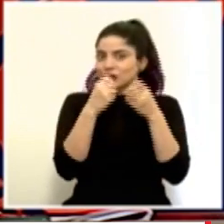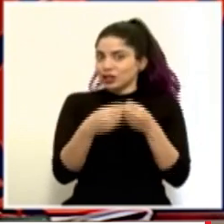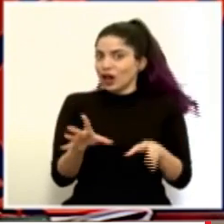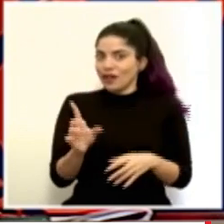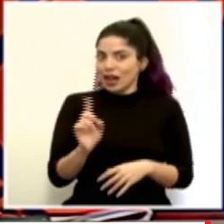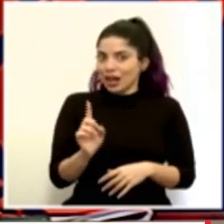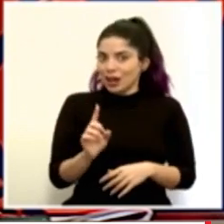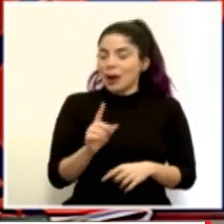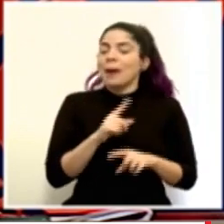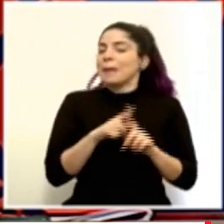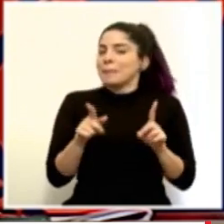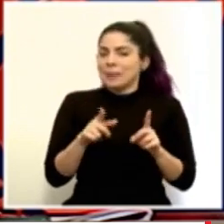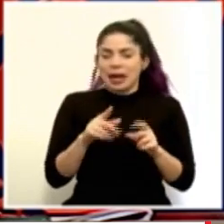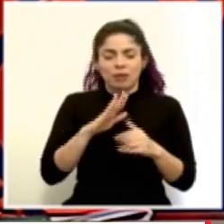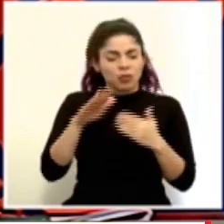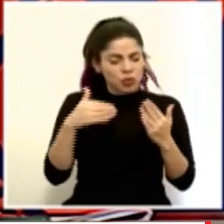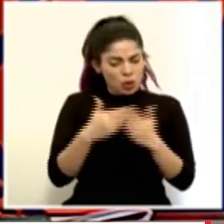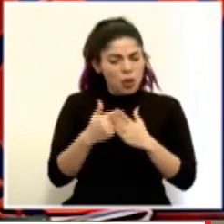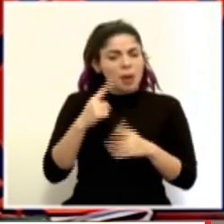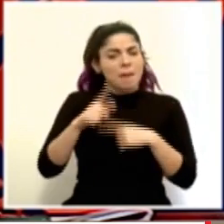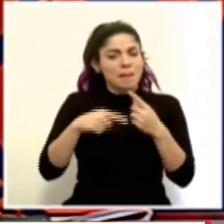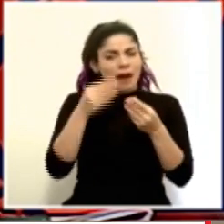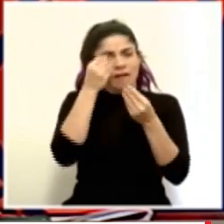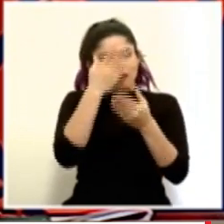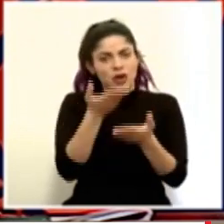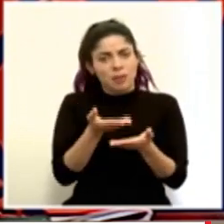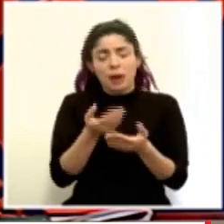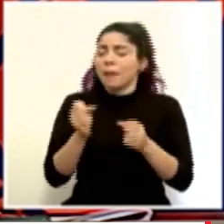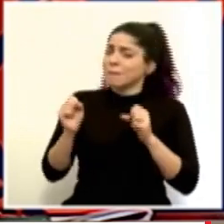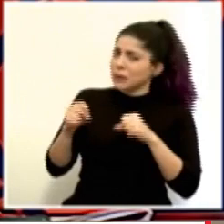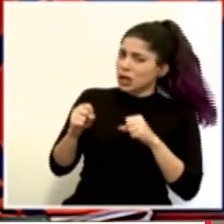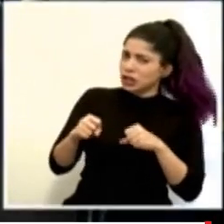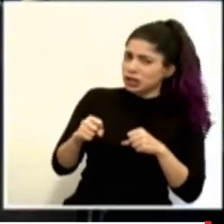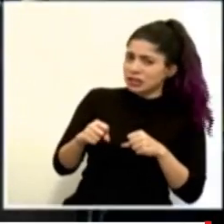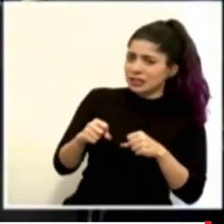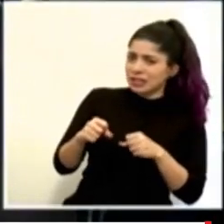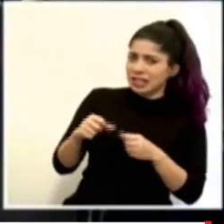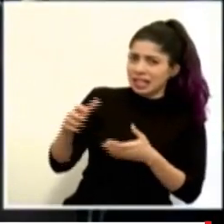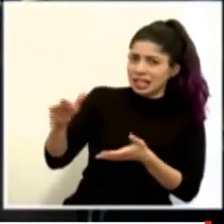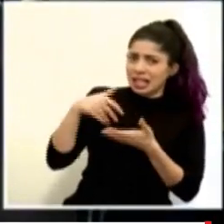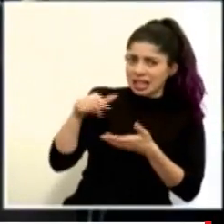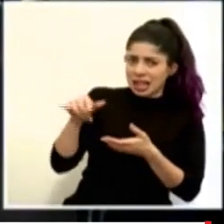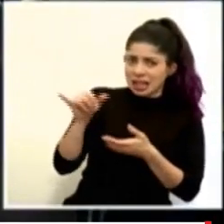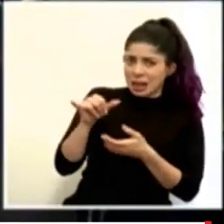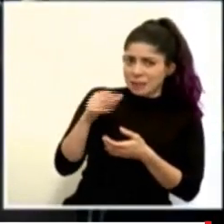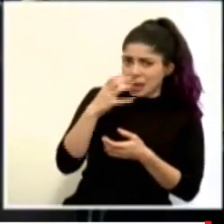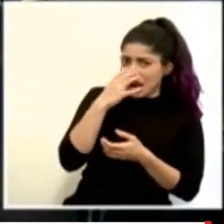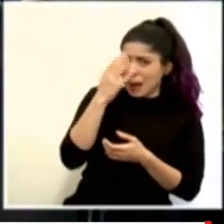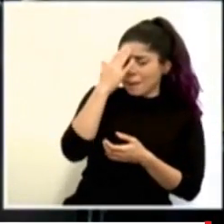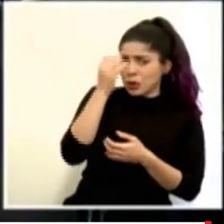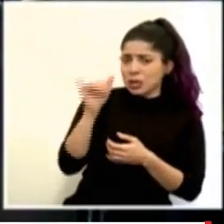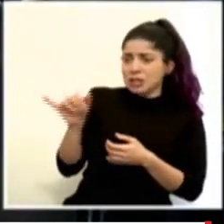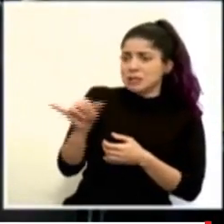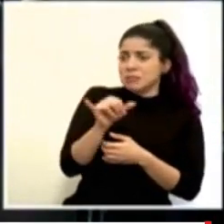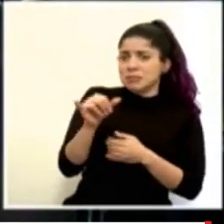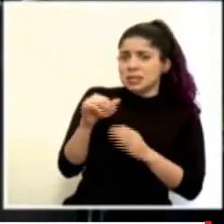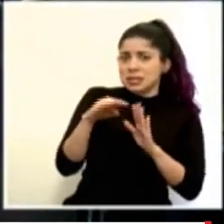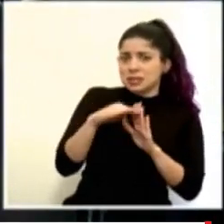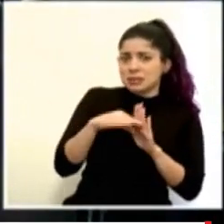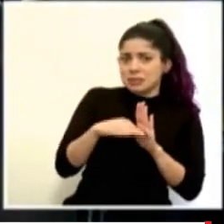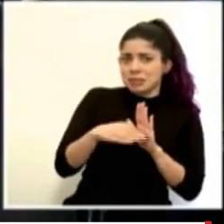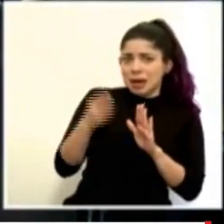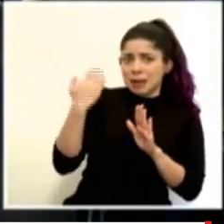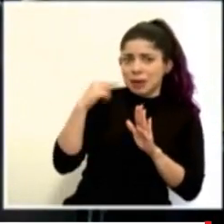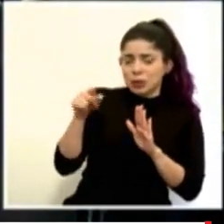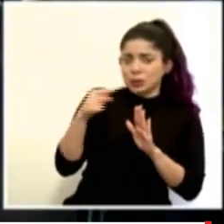sobran. Pero todo esto va a salir en el informe. ¿Es probable que puedan retirar esas también? Precisamente porque van en la misma indicación que las